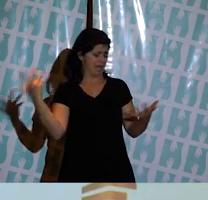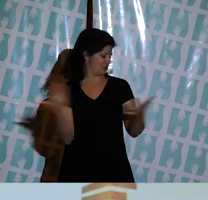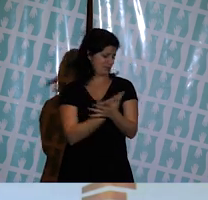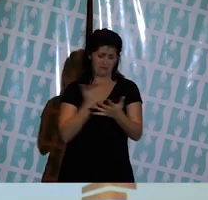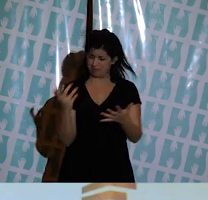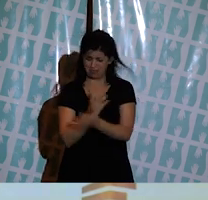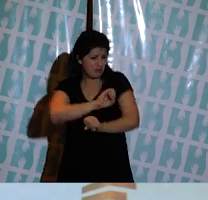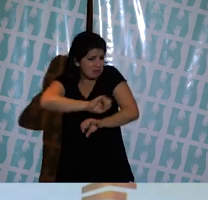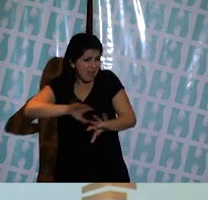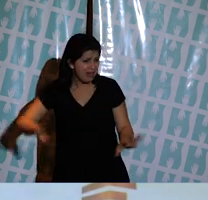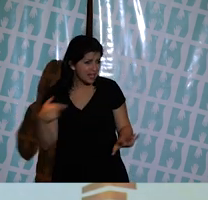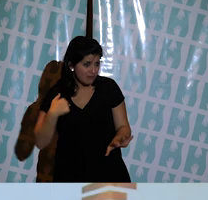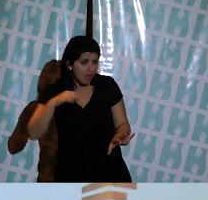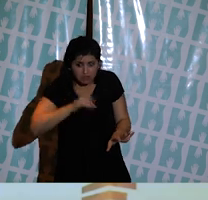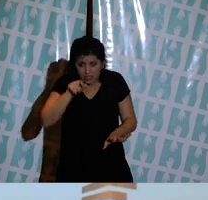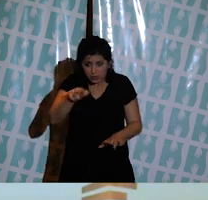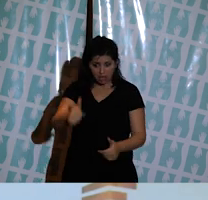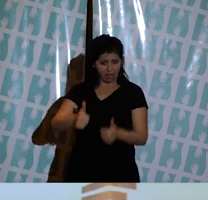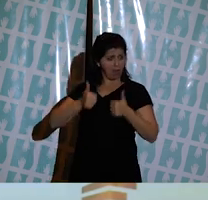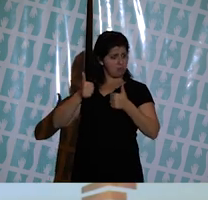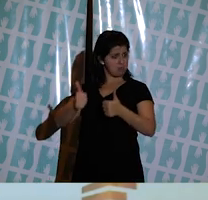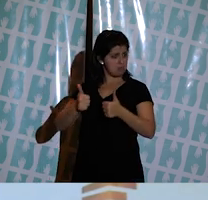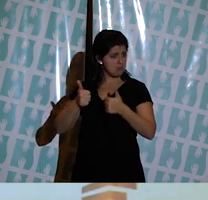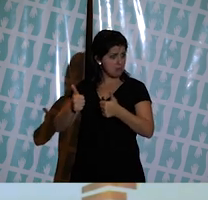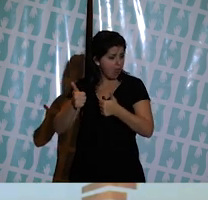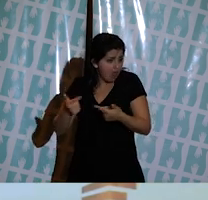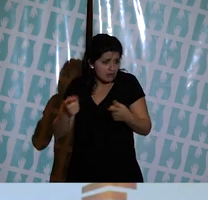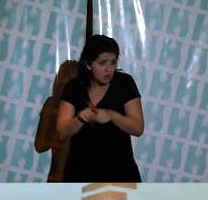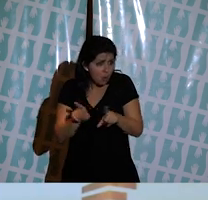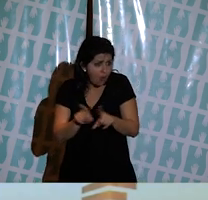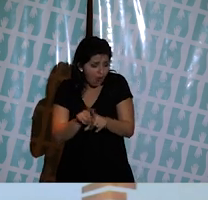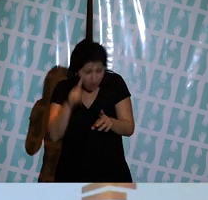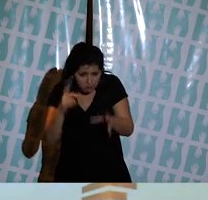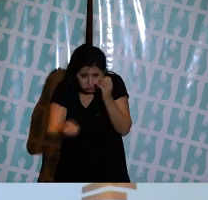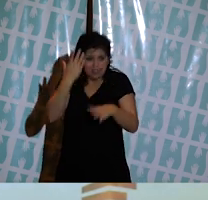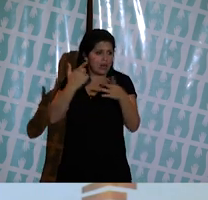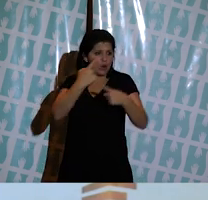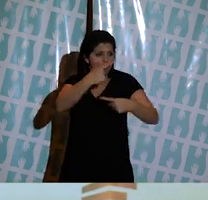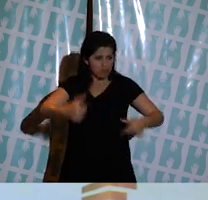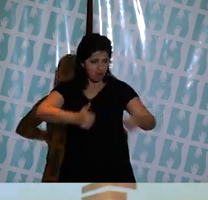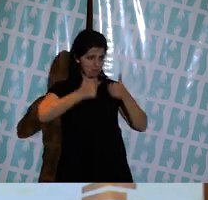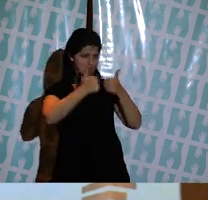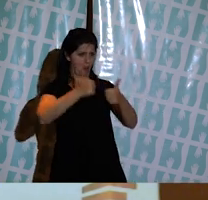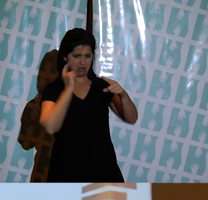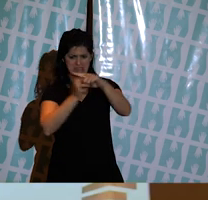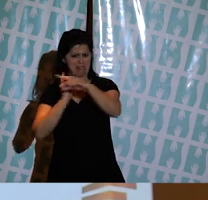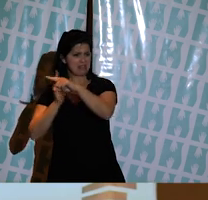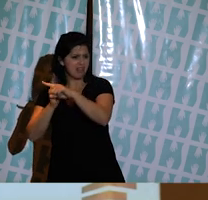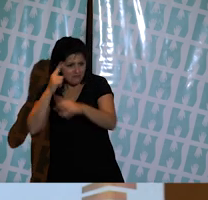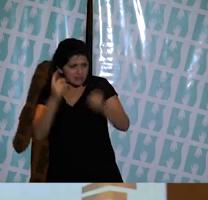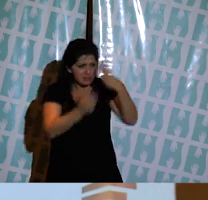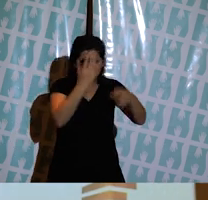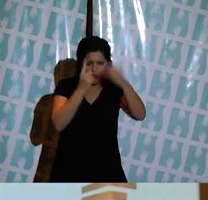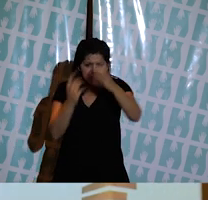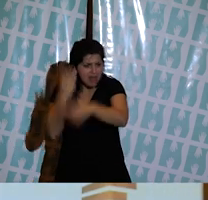vidas valiosas, han salvado muchas personas creando métodos maravillosos, creando inventos que